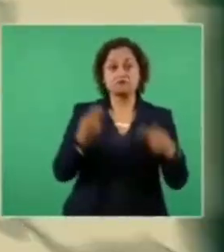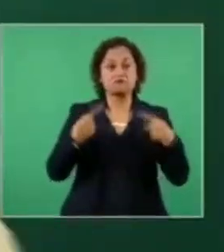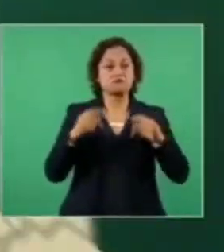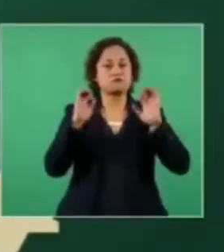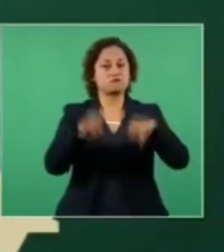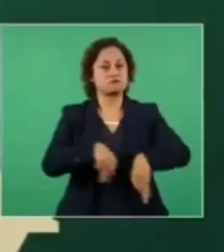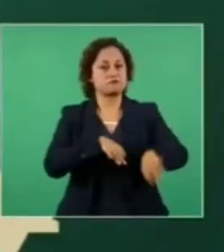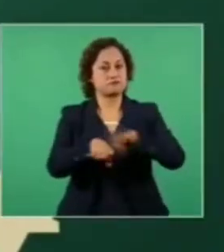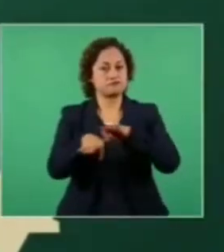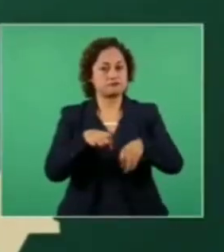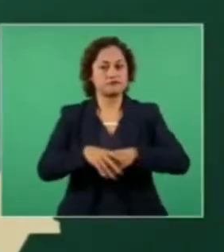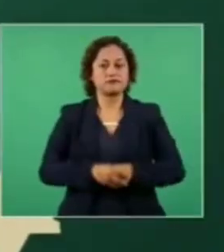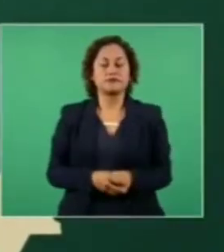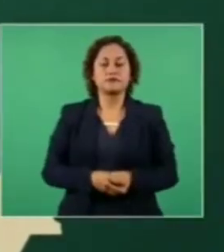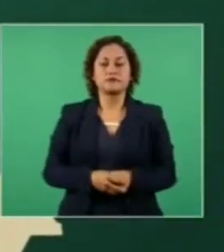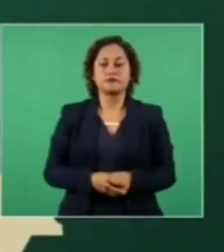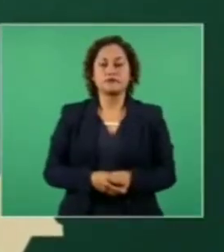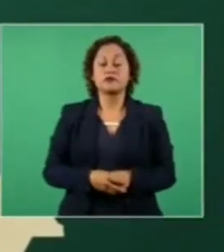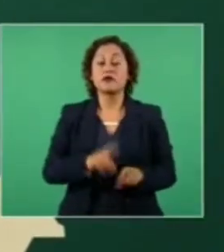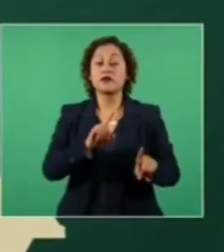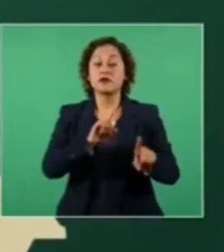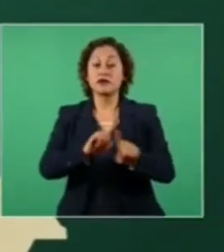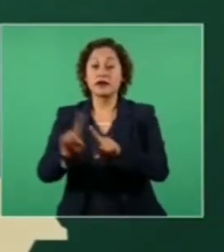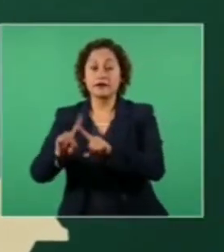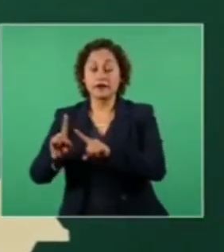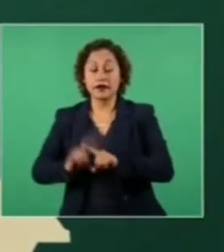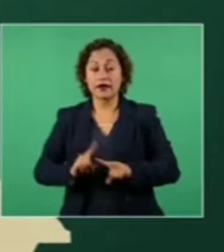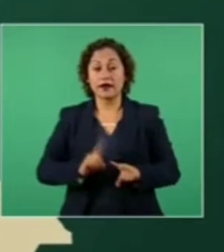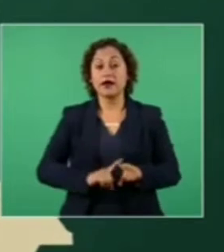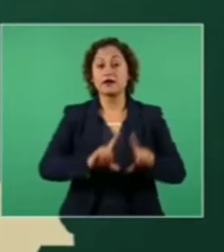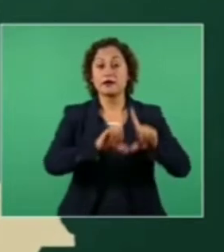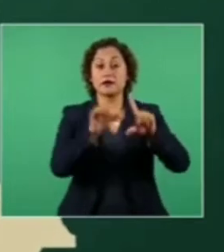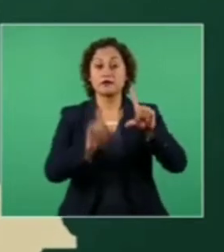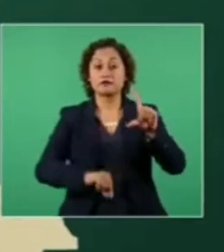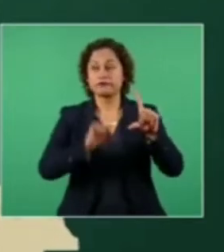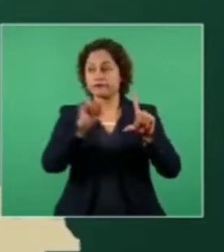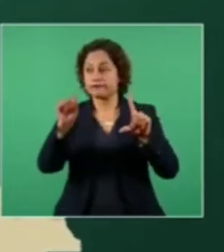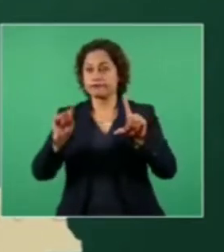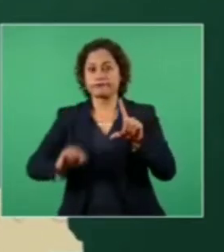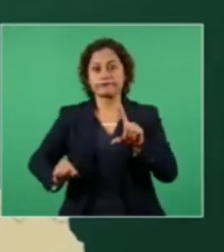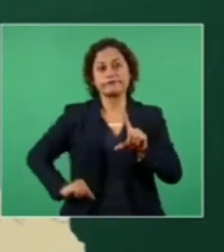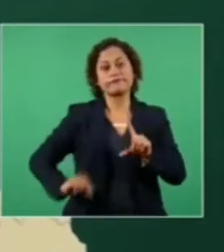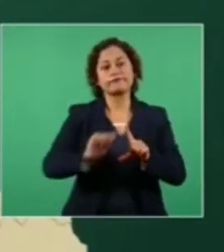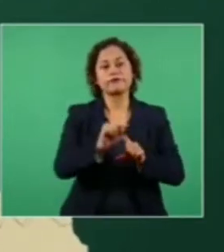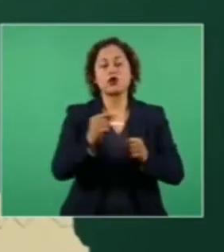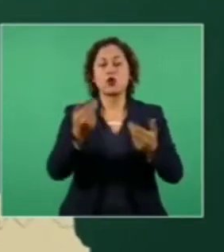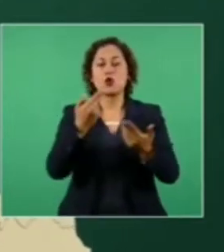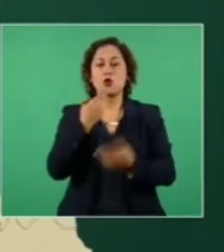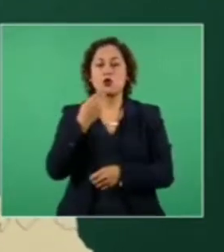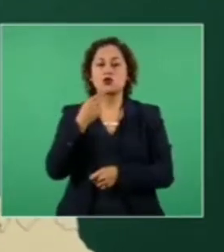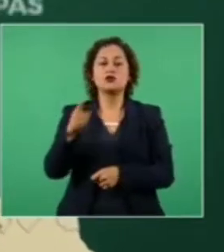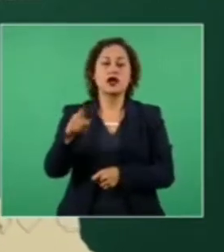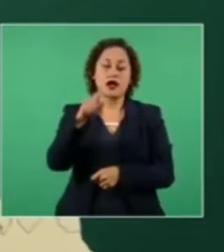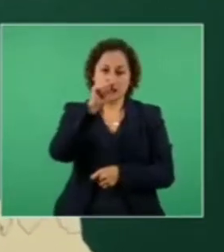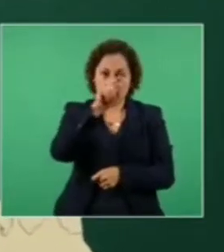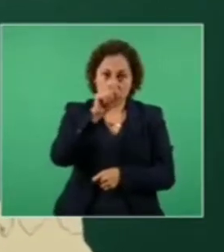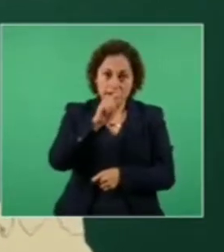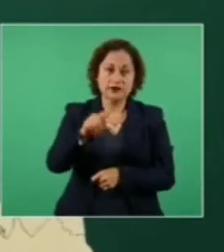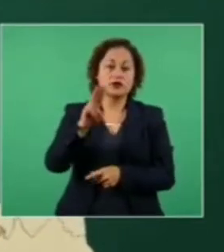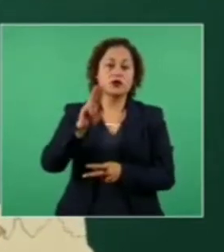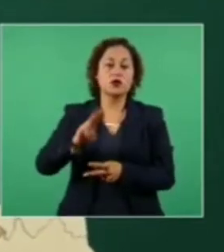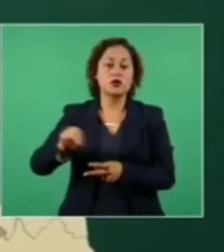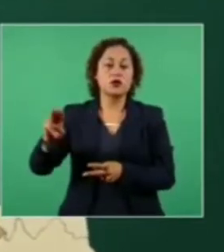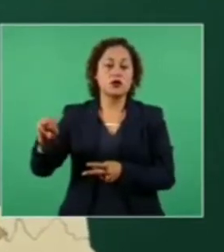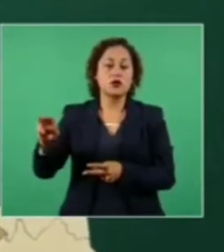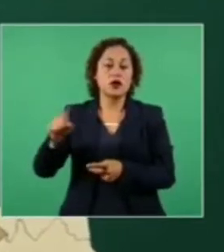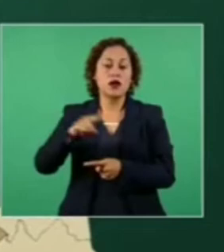De 4.347 equipos de proceso, 511 se fabrican en Jalisco y 98 en Nuevo León. Otros más se fabrican en Altamira,